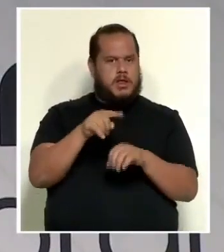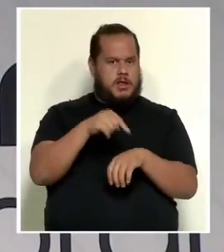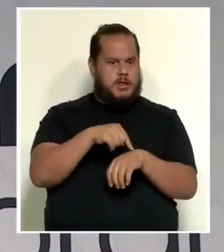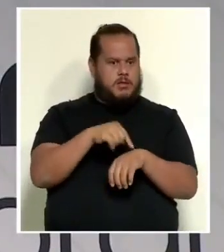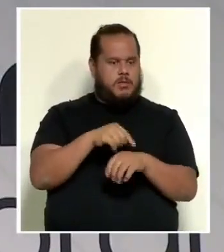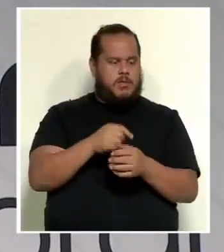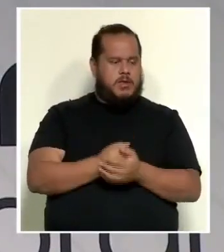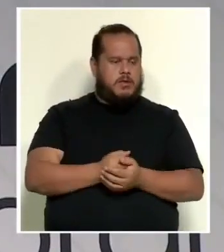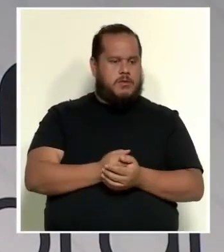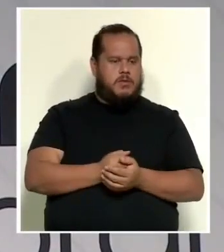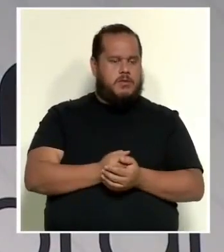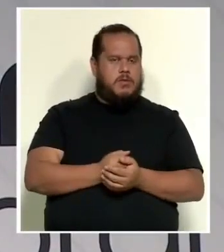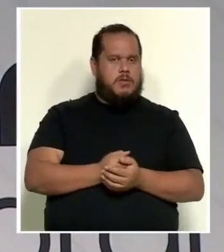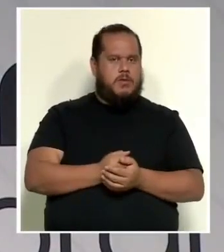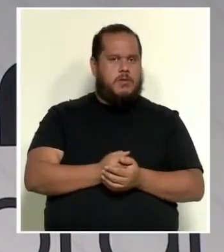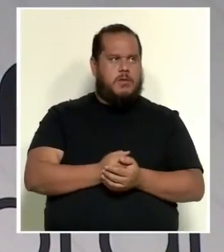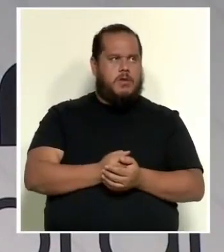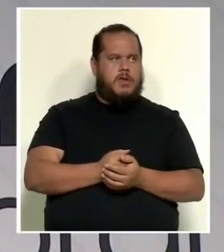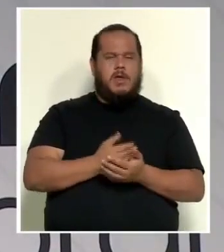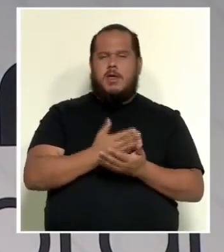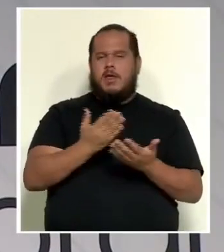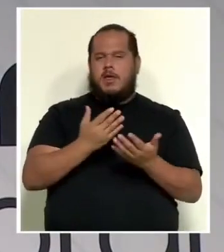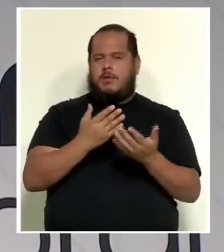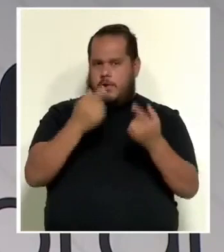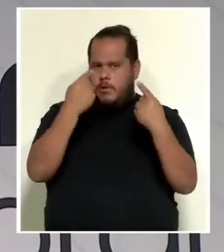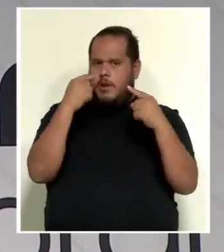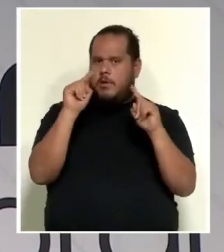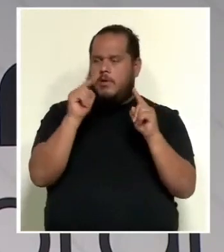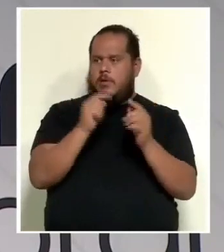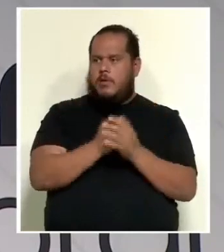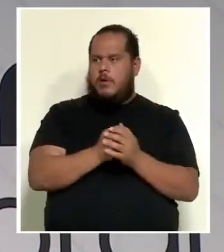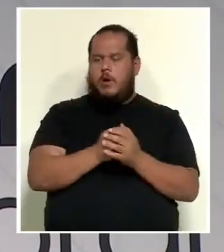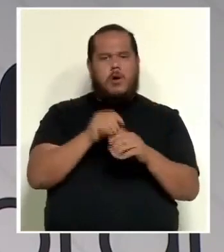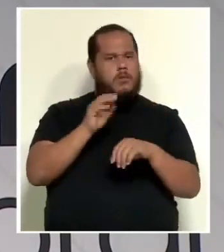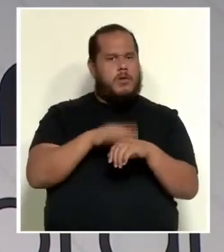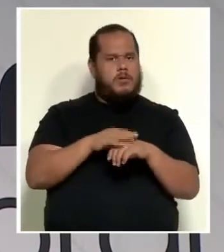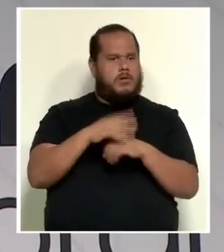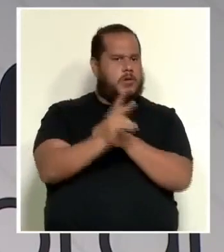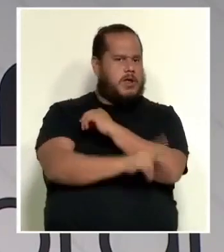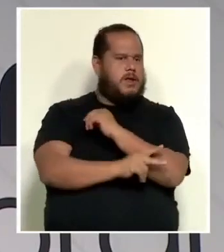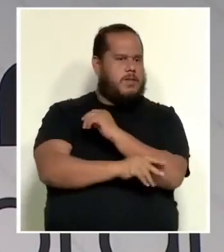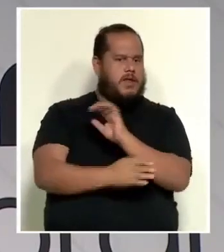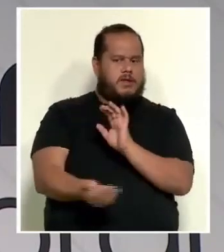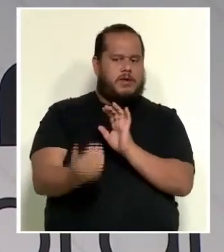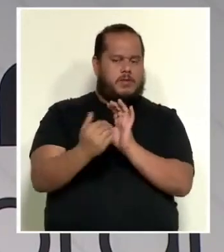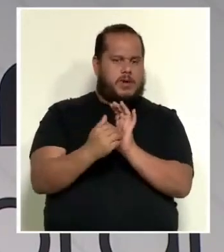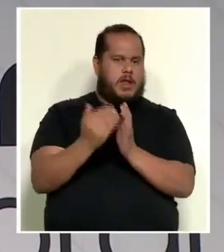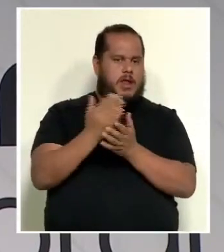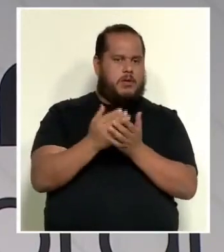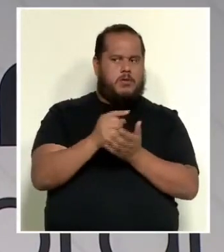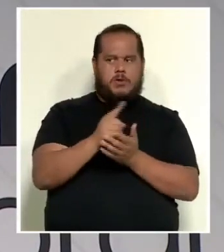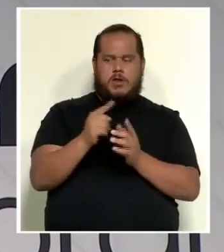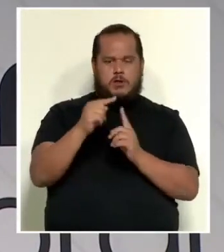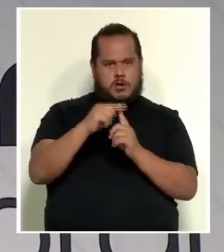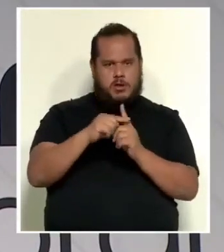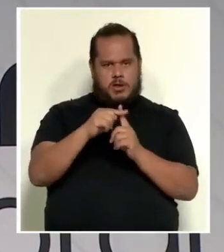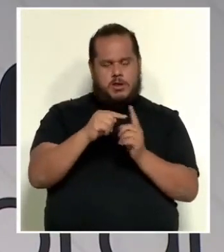momento, ¿qué fue lo que logró o que permitió que el país recuperara algunos de esos